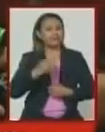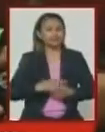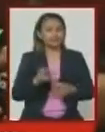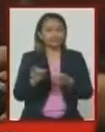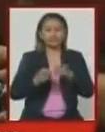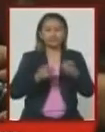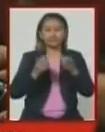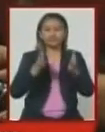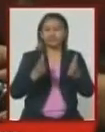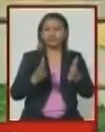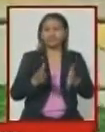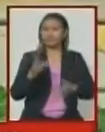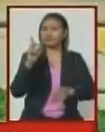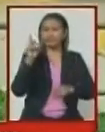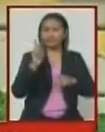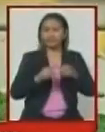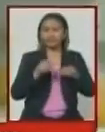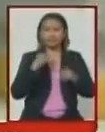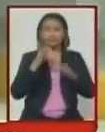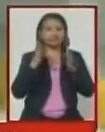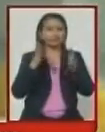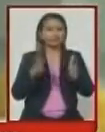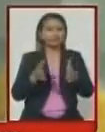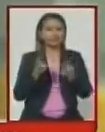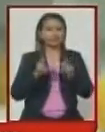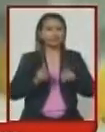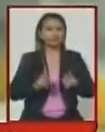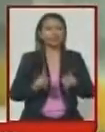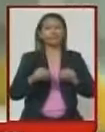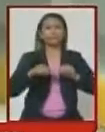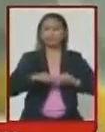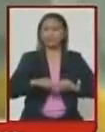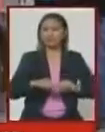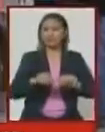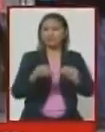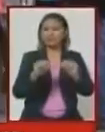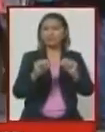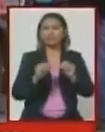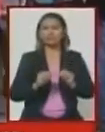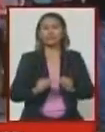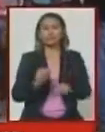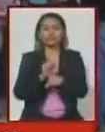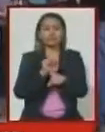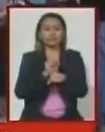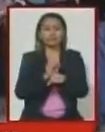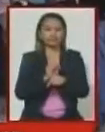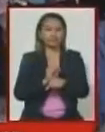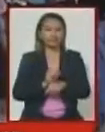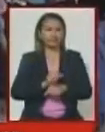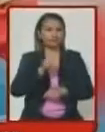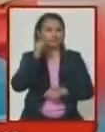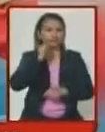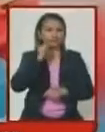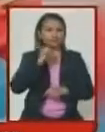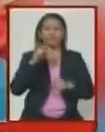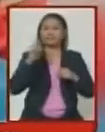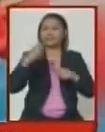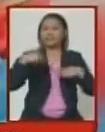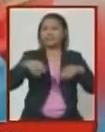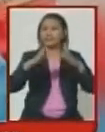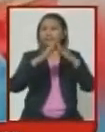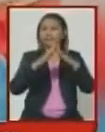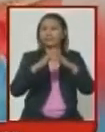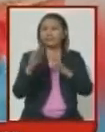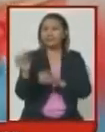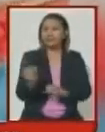el director, como director, no debería permitir que sigan trabajando. Esa mujer debería irse a su